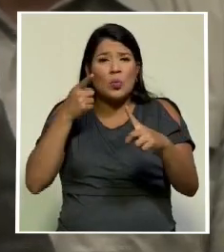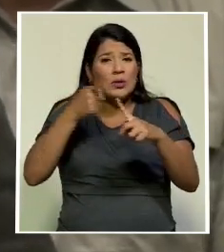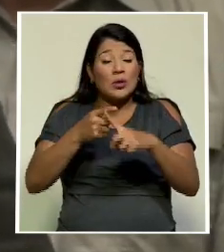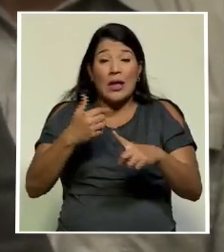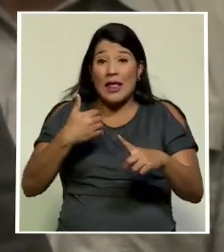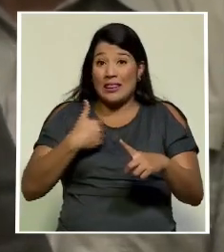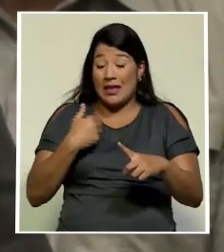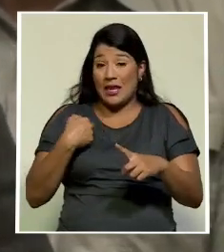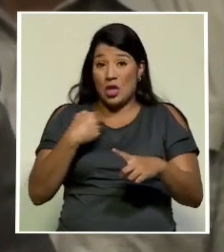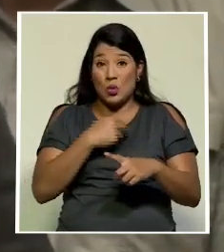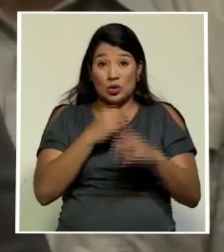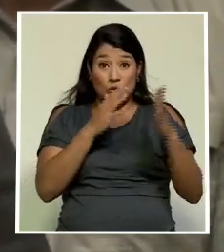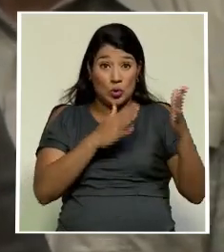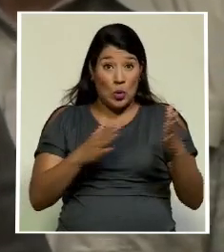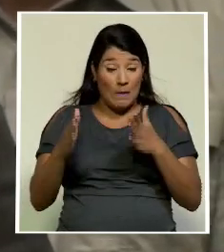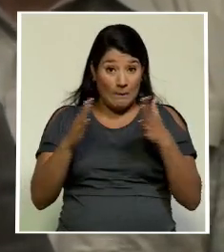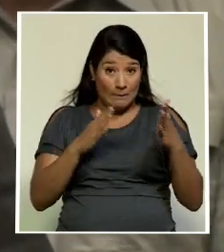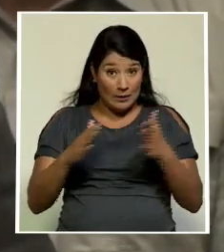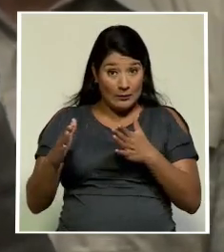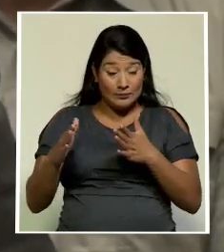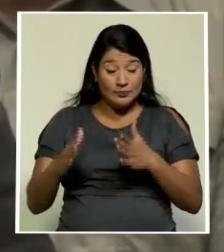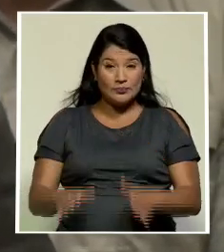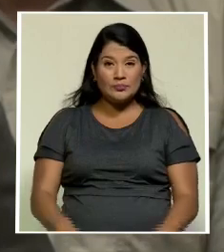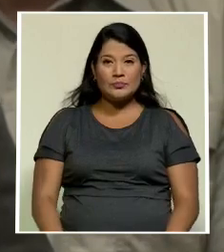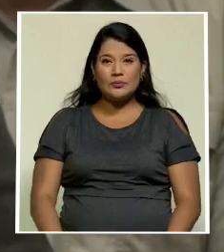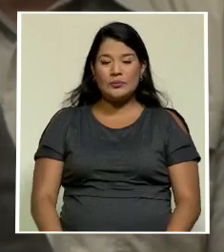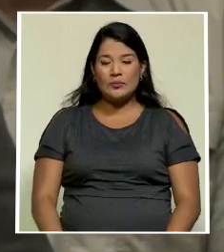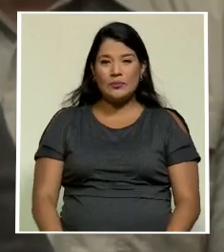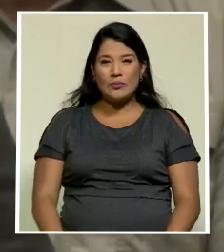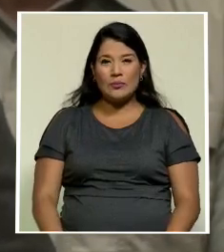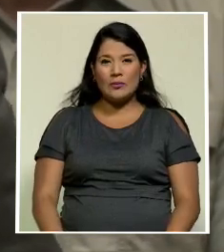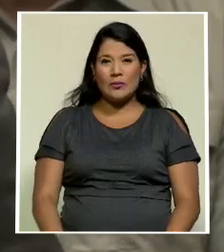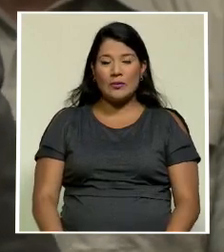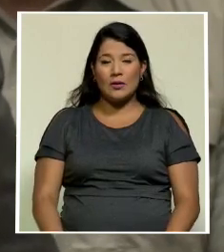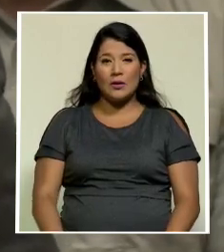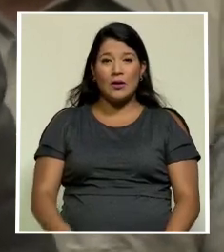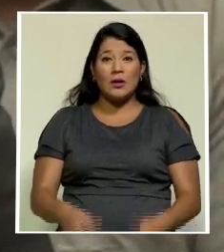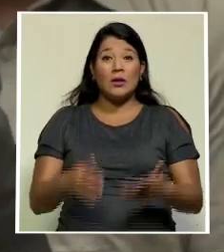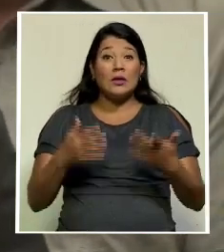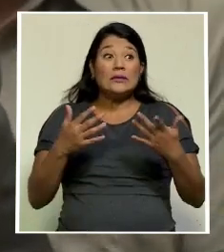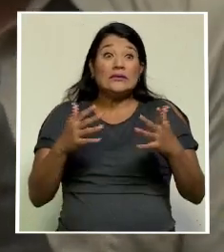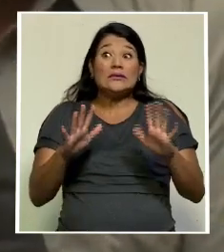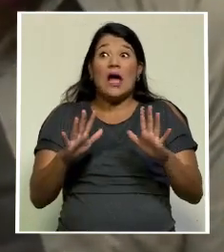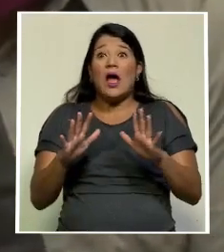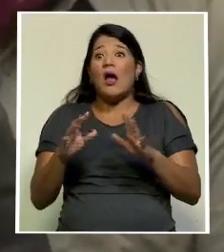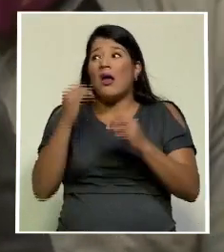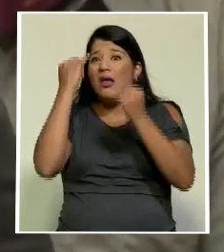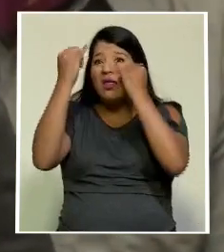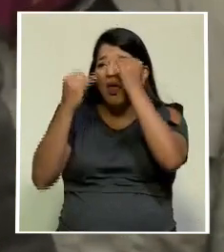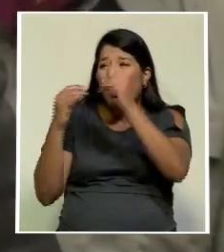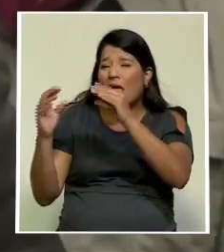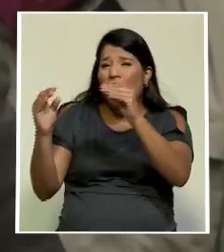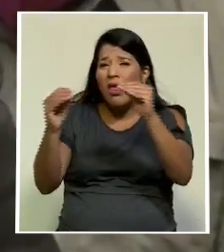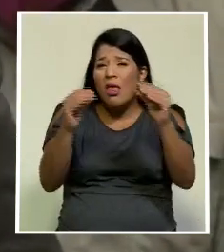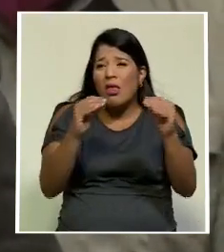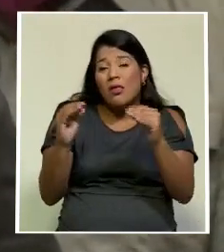todo este trabajo. Digo, ya después hay especulaciones de todo tipo, todo sabor y